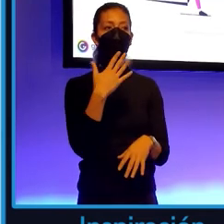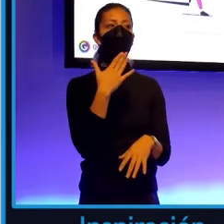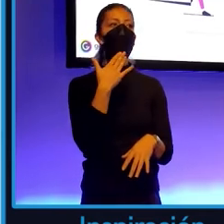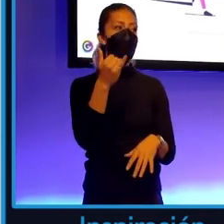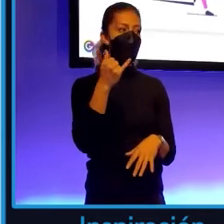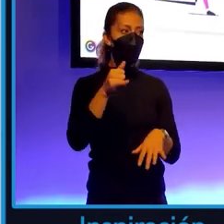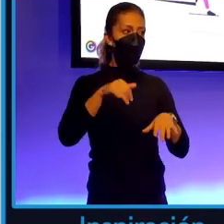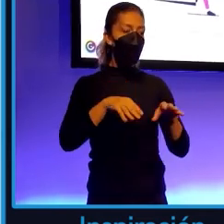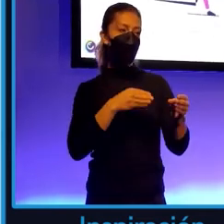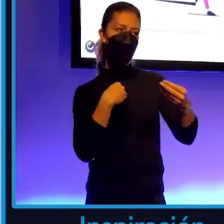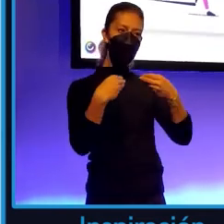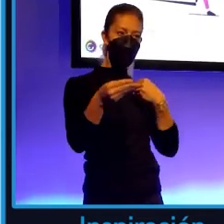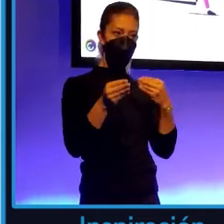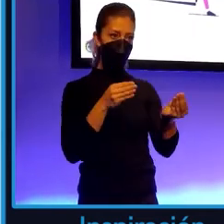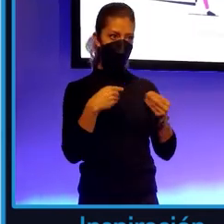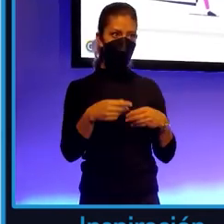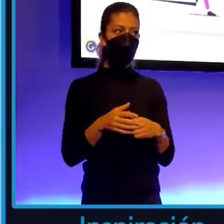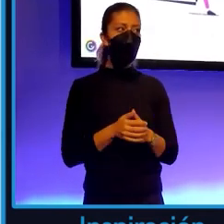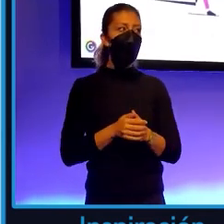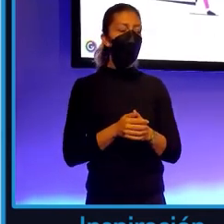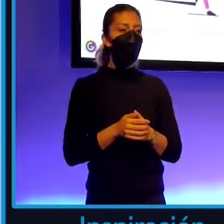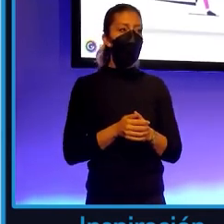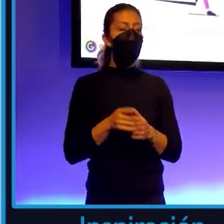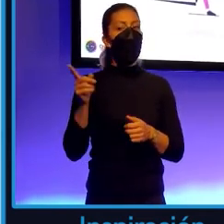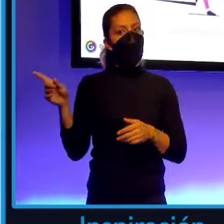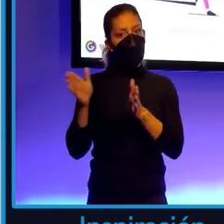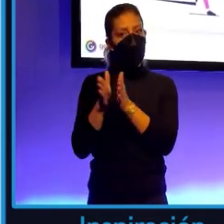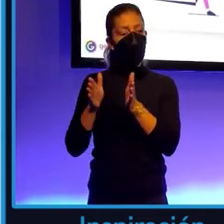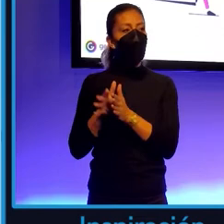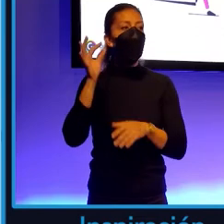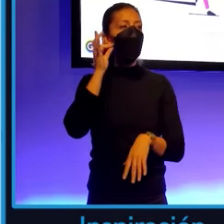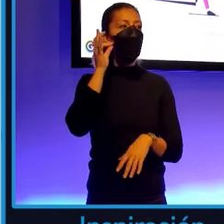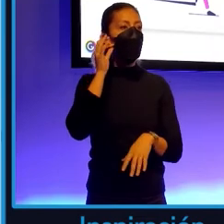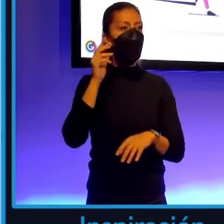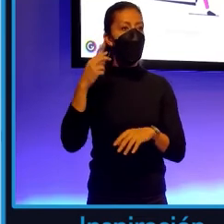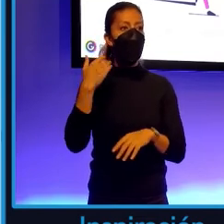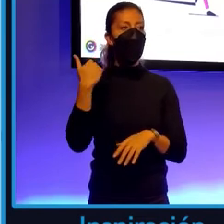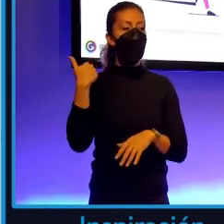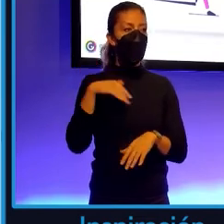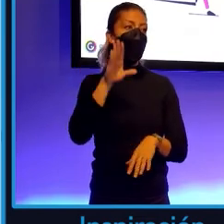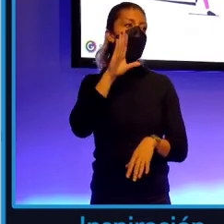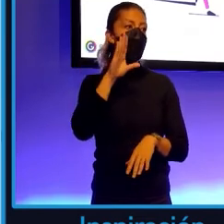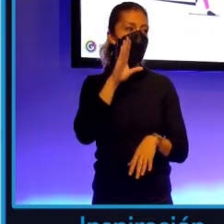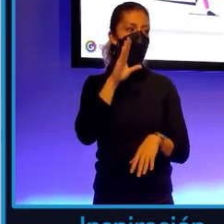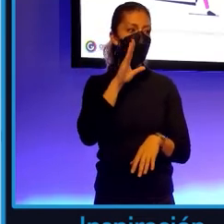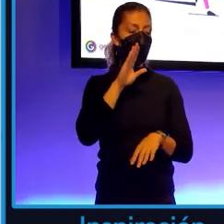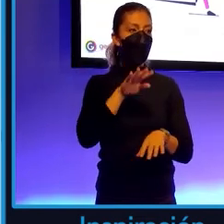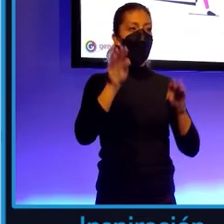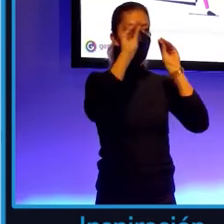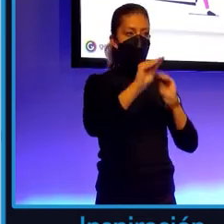cuál puede ser la fuerza que tengamos y ahí raquel ya lo introduce al inicio pues fomentando la informática